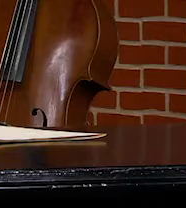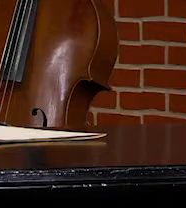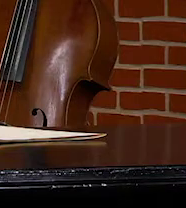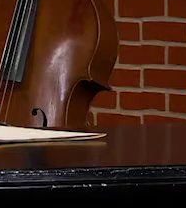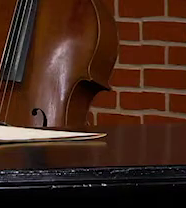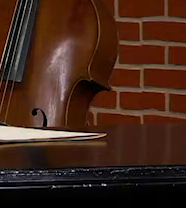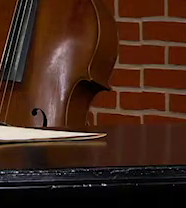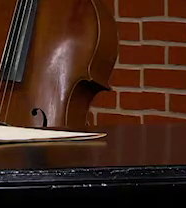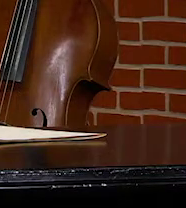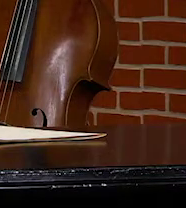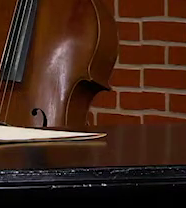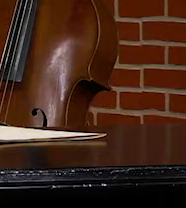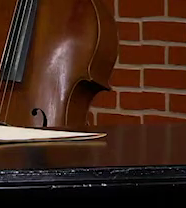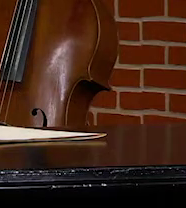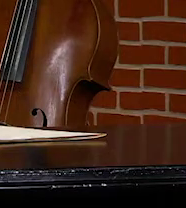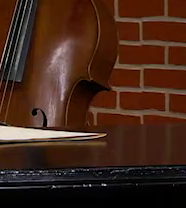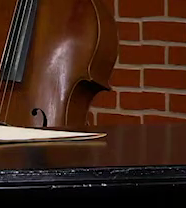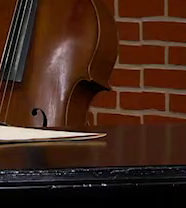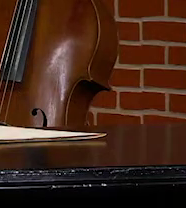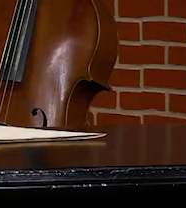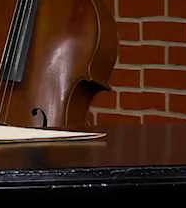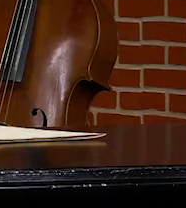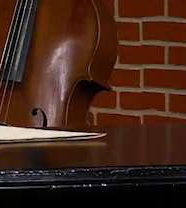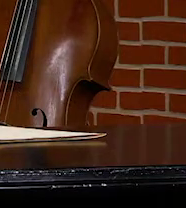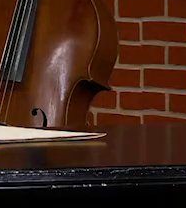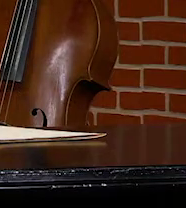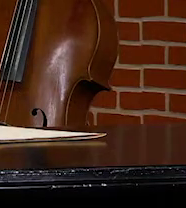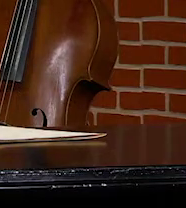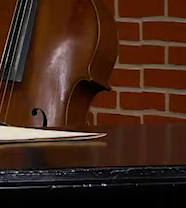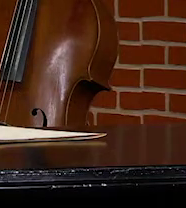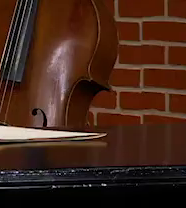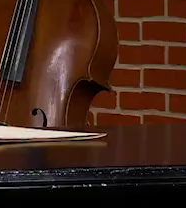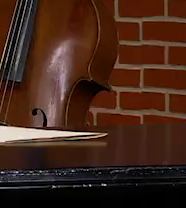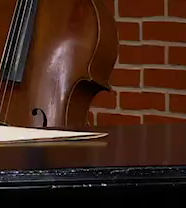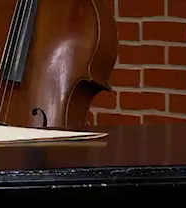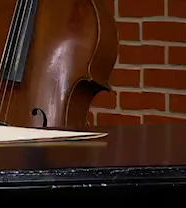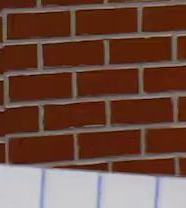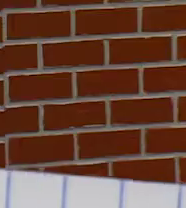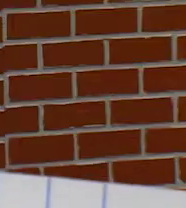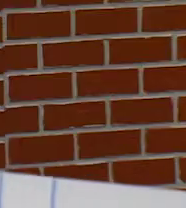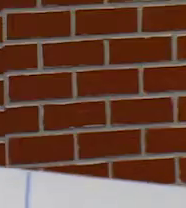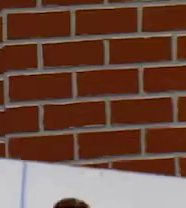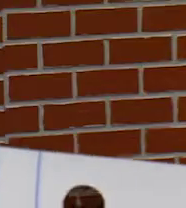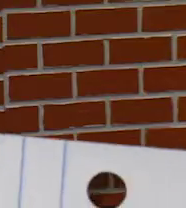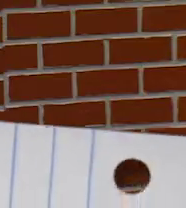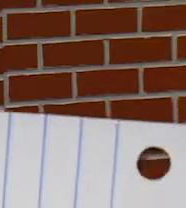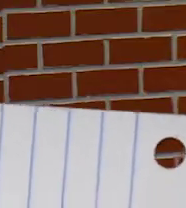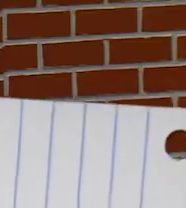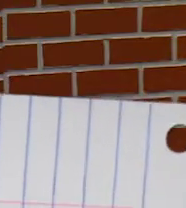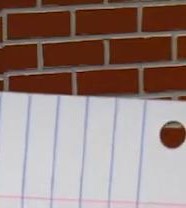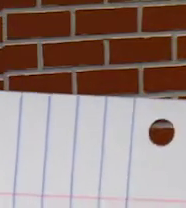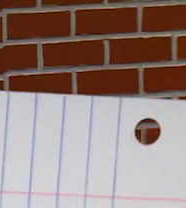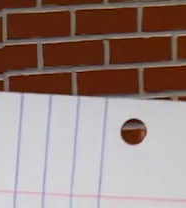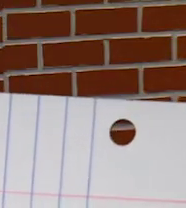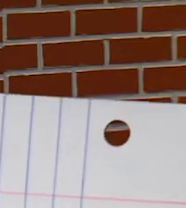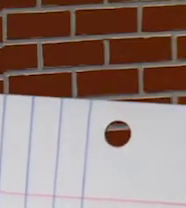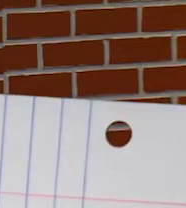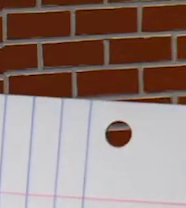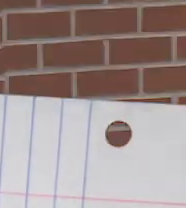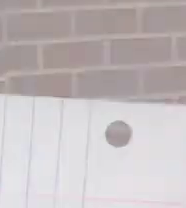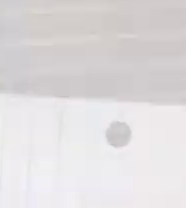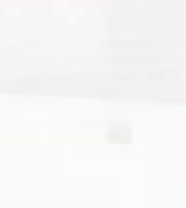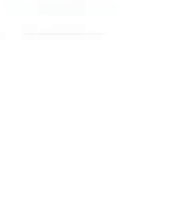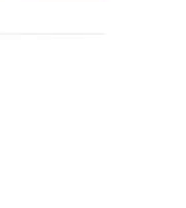nos demuestra que realmente se puede hacer música con cualquier cosa hoy practicaremos las figuras con